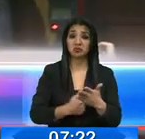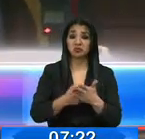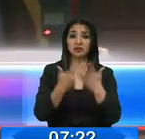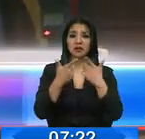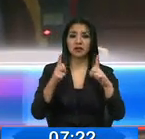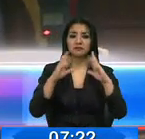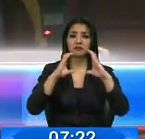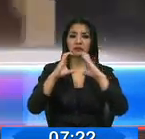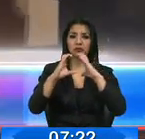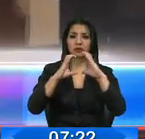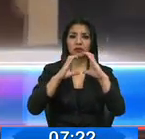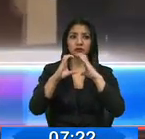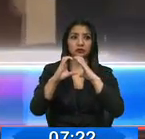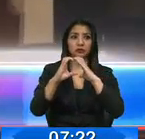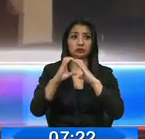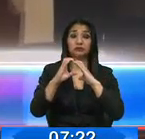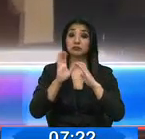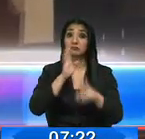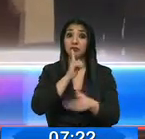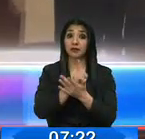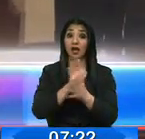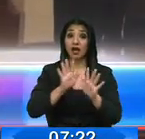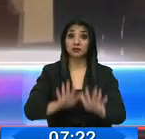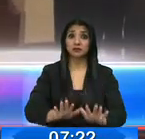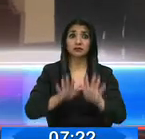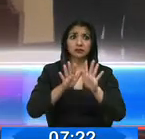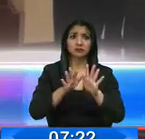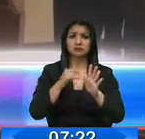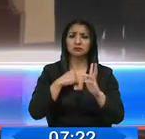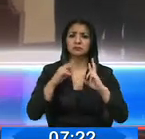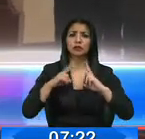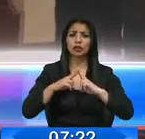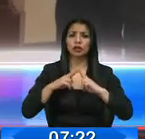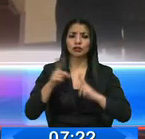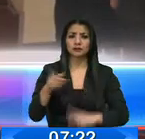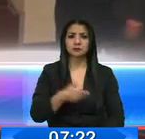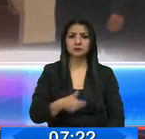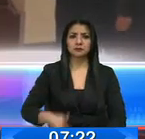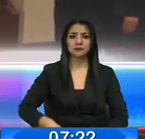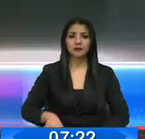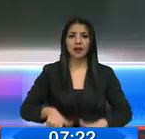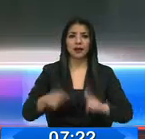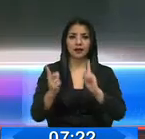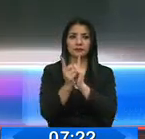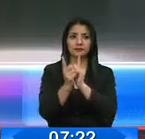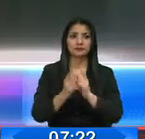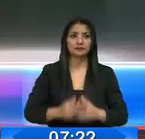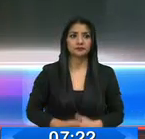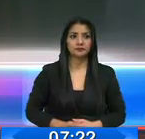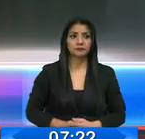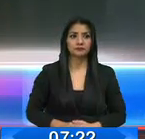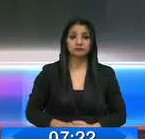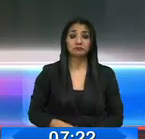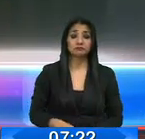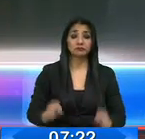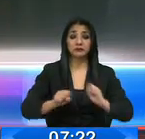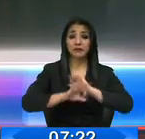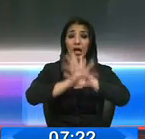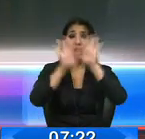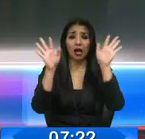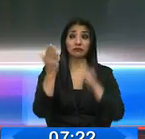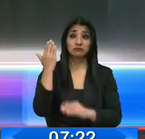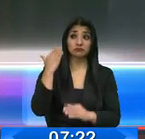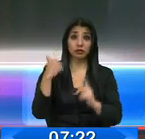de expresión. Aseguró que fue en medio de esa lucha donde conoció al presidente Lenín Moreno. Ambos estamos claros desde